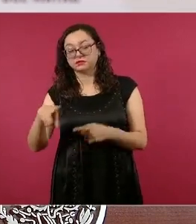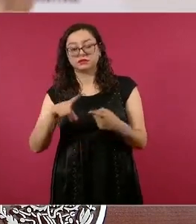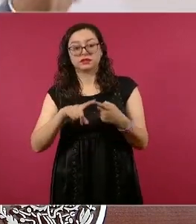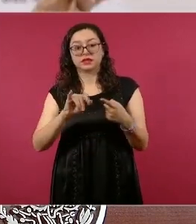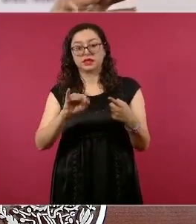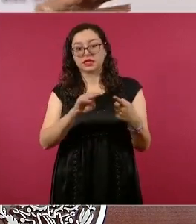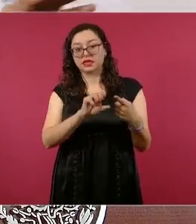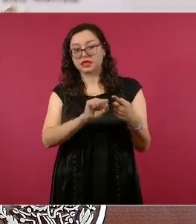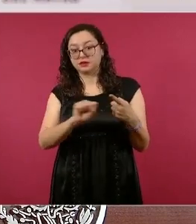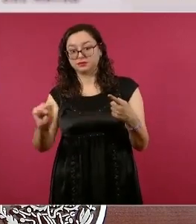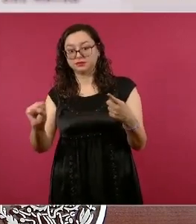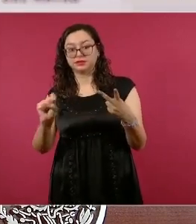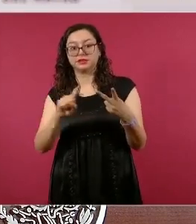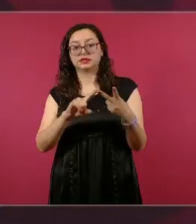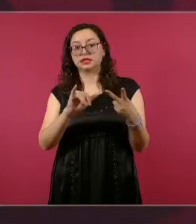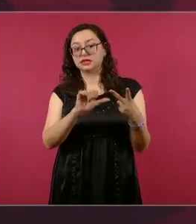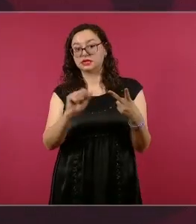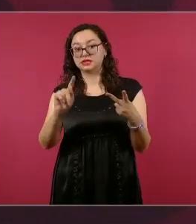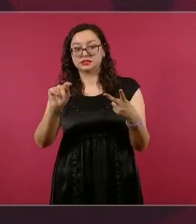es para todos